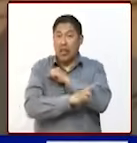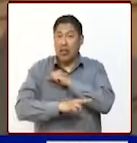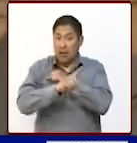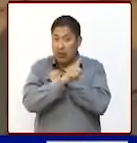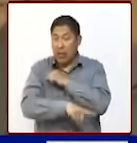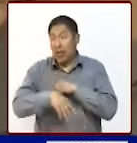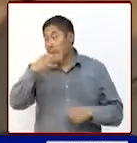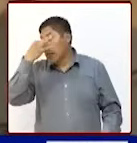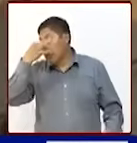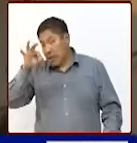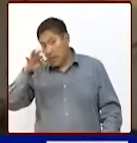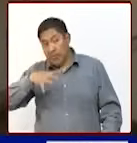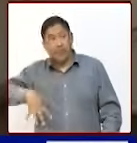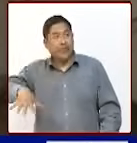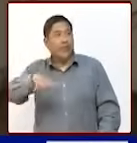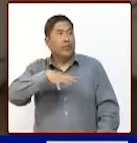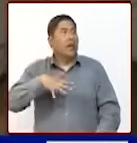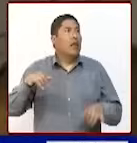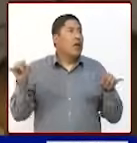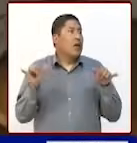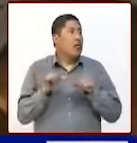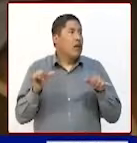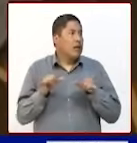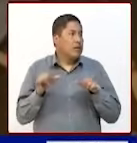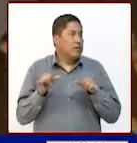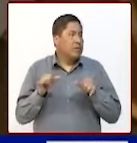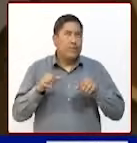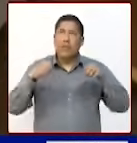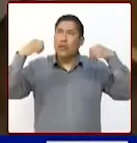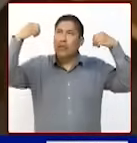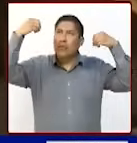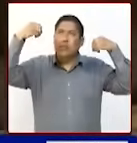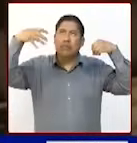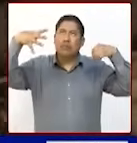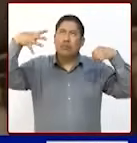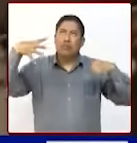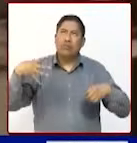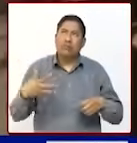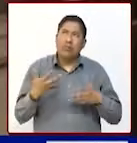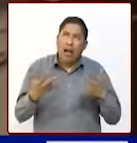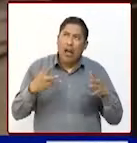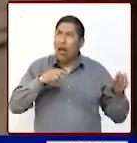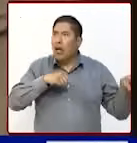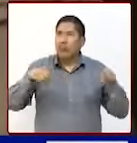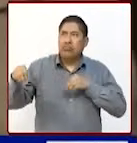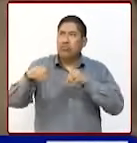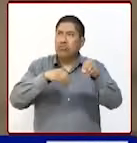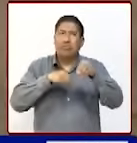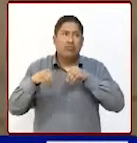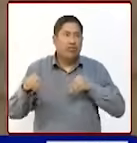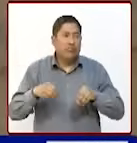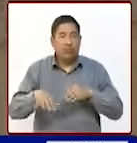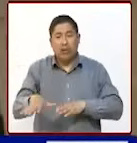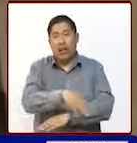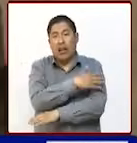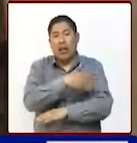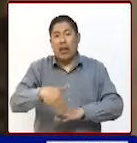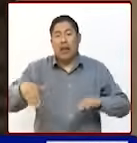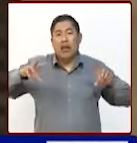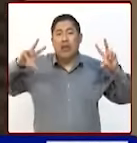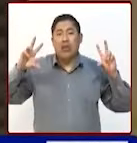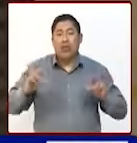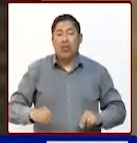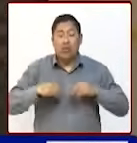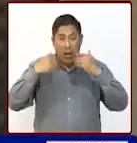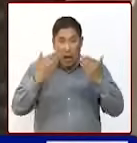muy cerca en la misma zona, también está con luces prendidas, hay movimiento al interior, no hay gente en la calle. Pero sí sabemos